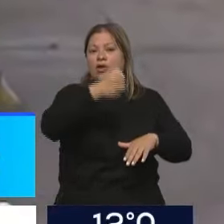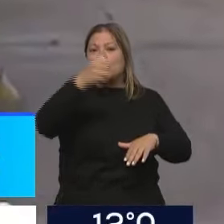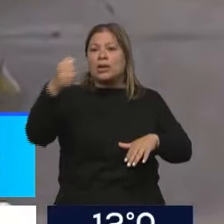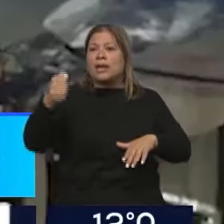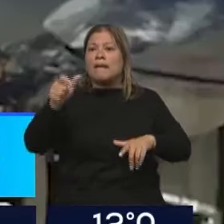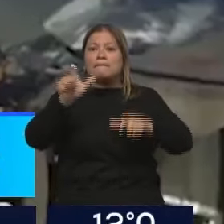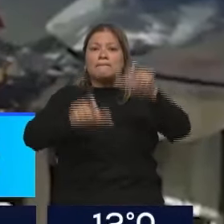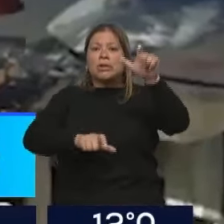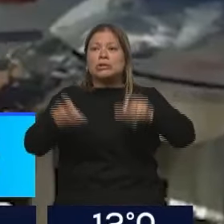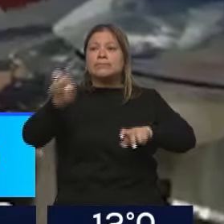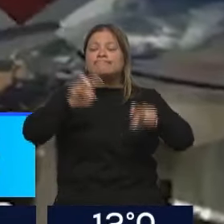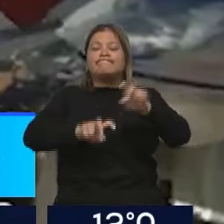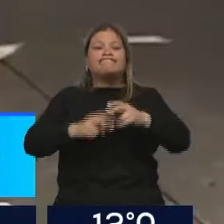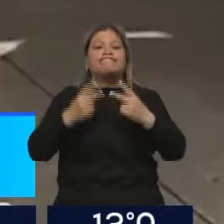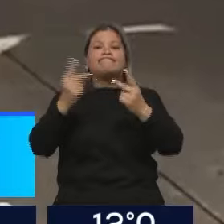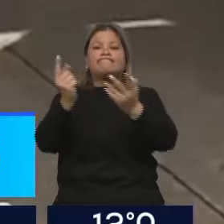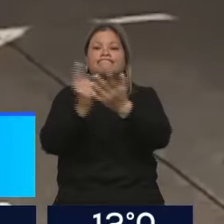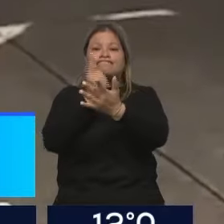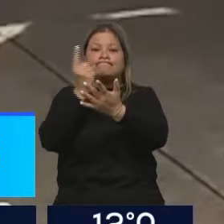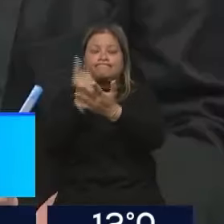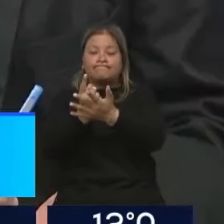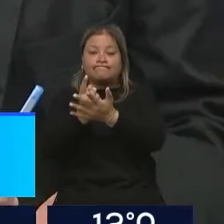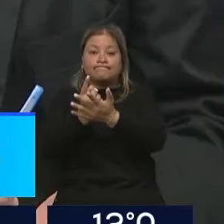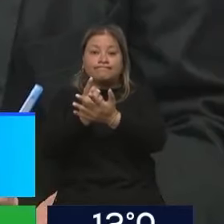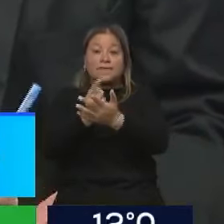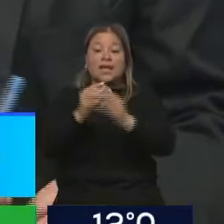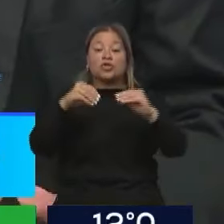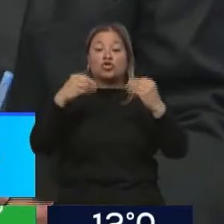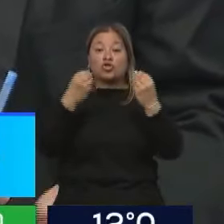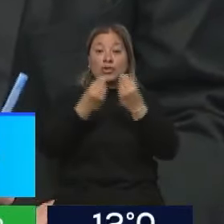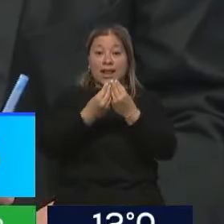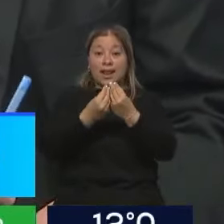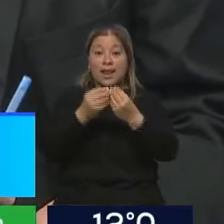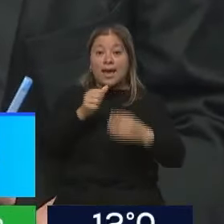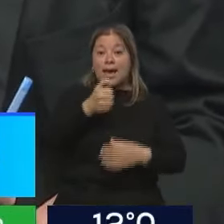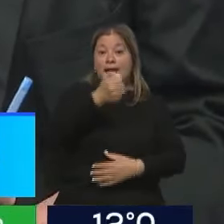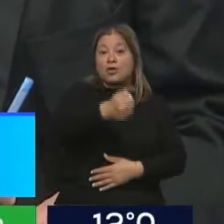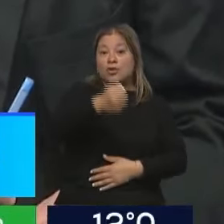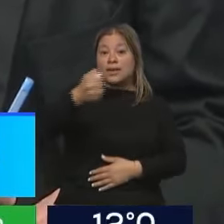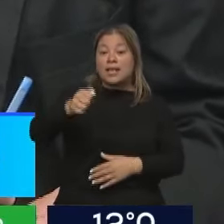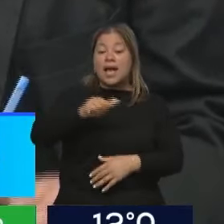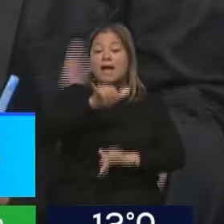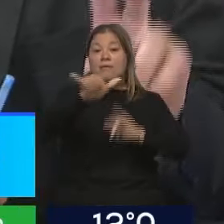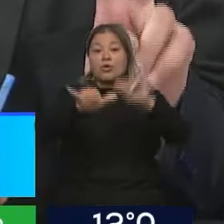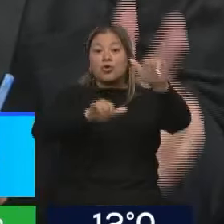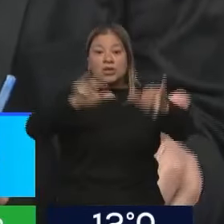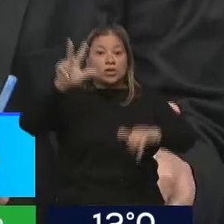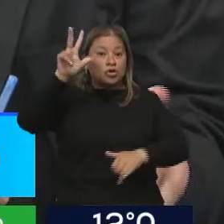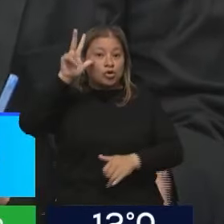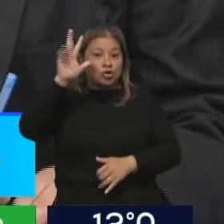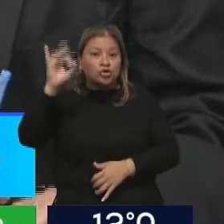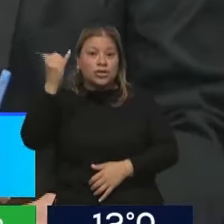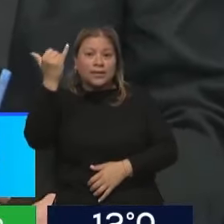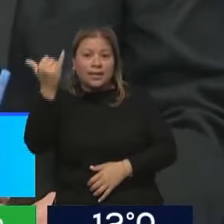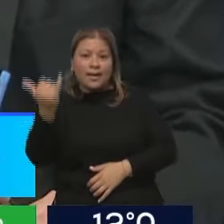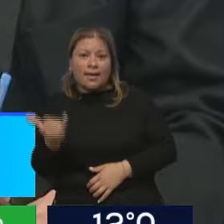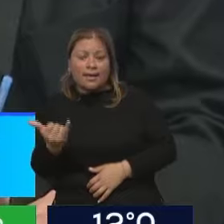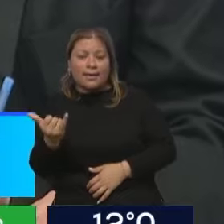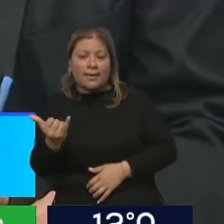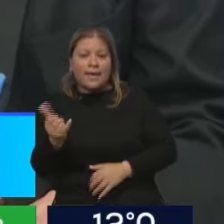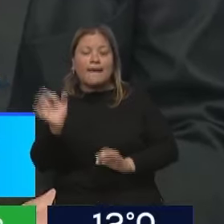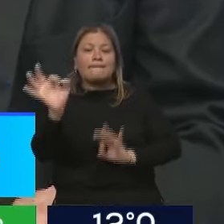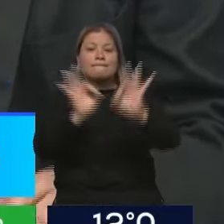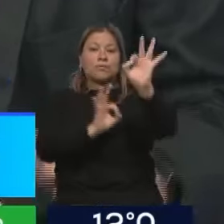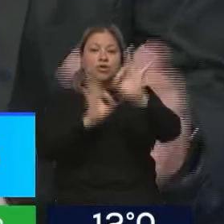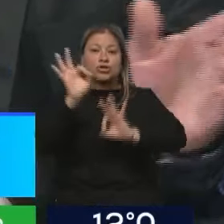al Estado. Dice que con 80 aviones que tiene esta aerolínea han hecho un gasto de aproximadamente 900. Hay dos proyectos para